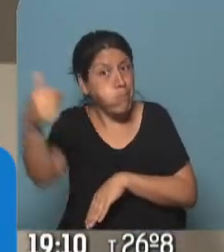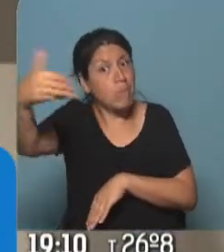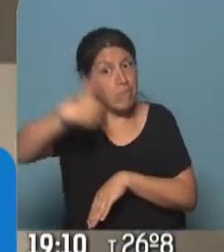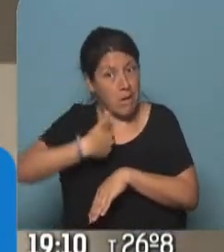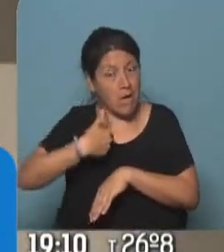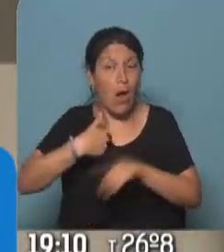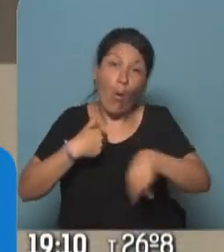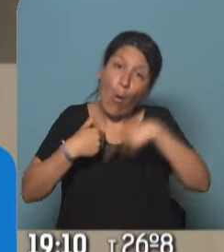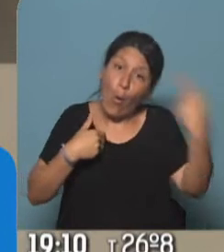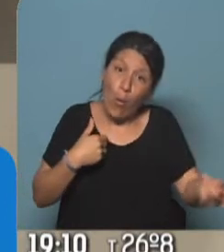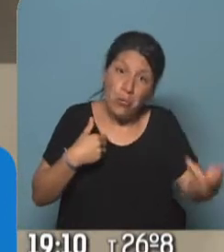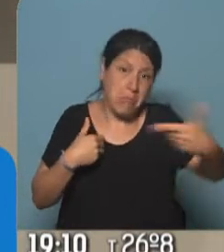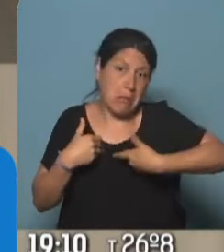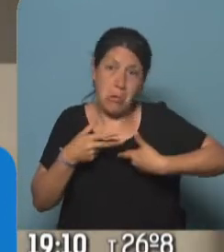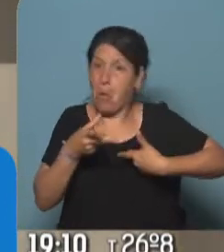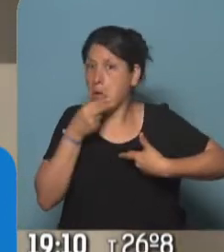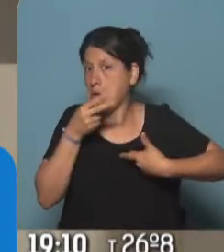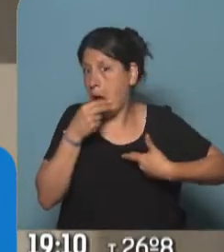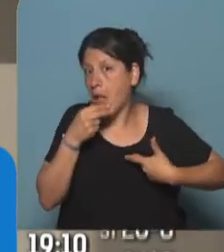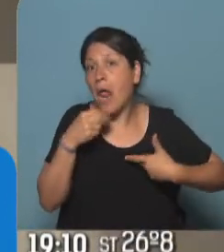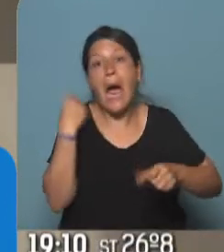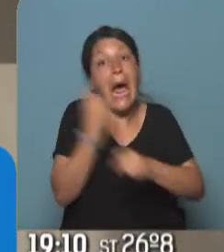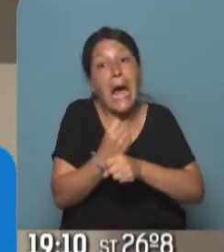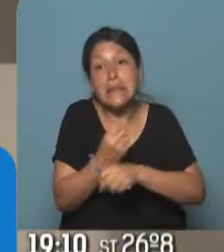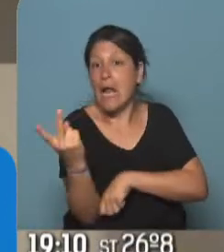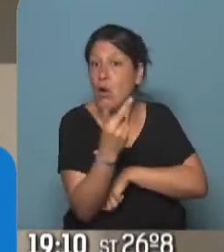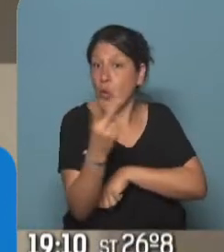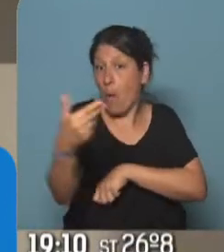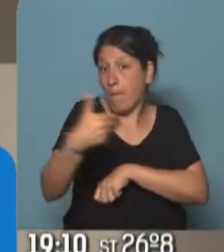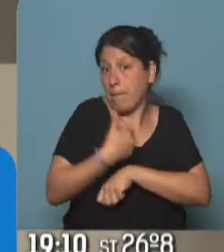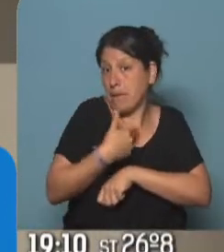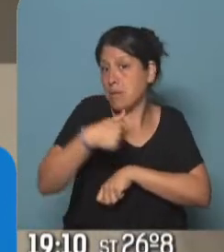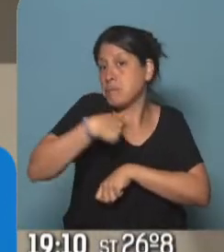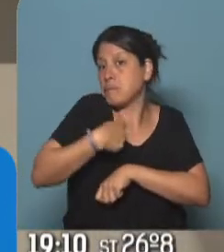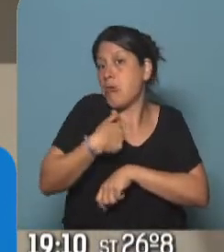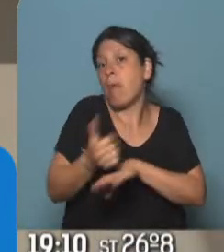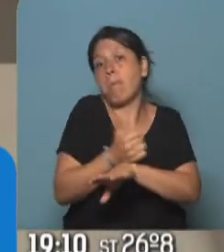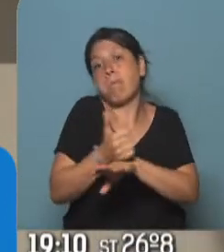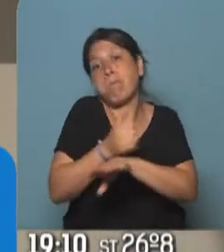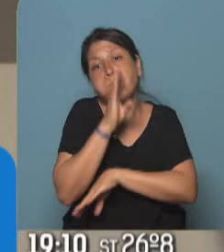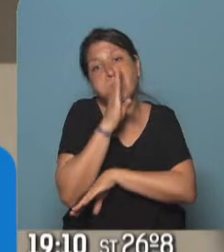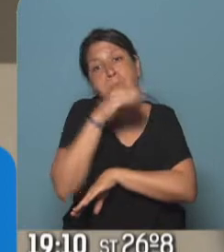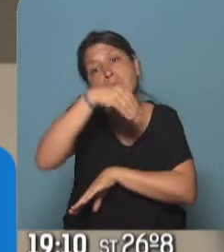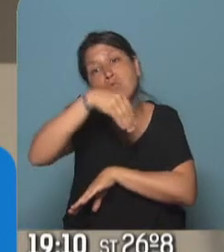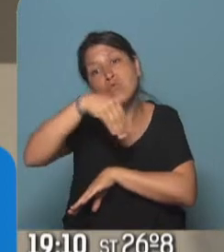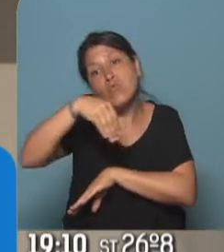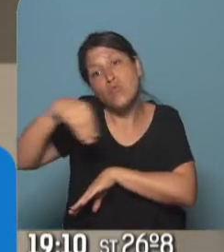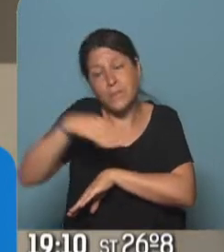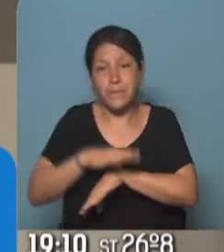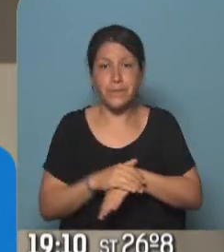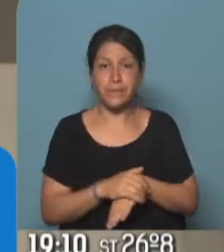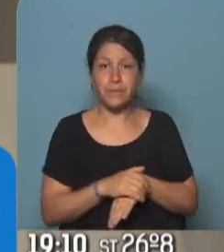vemos del viajo sabemos qué arriba abajo el cólico diplomático